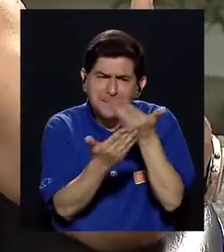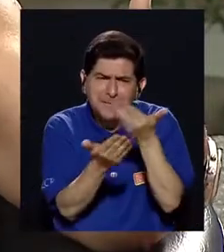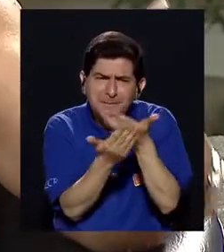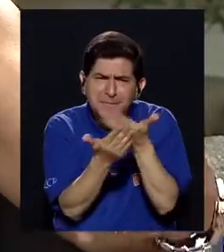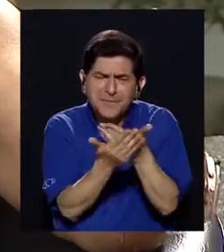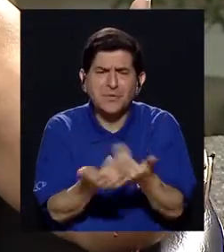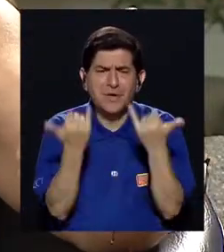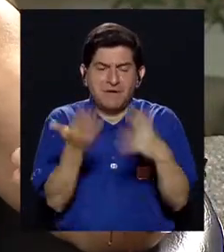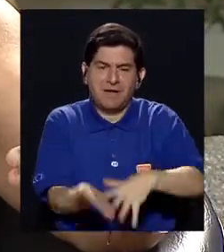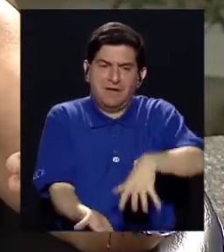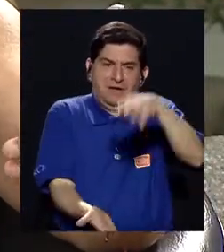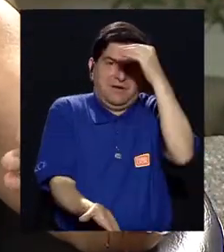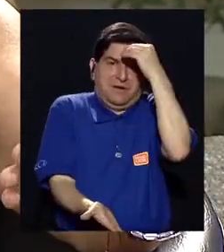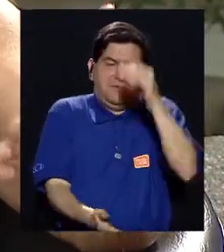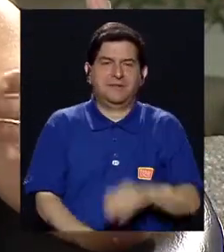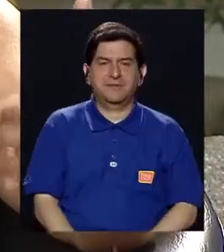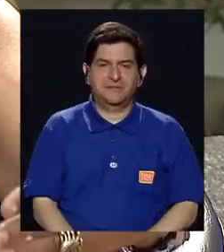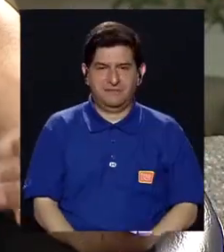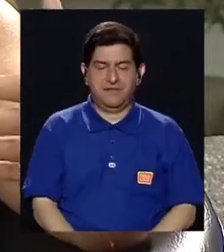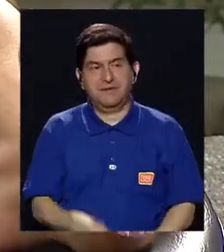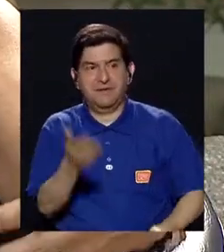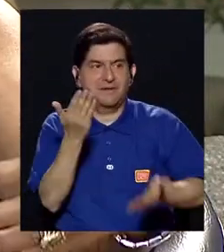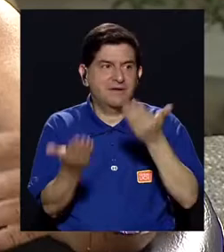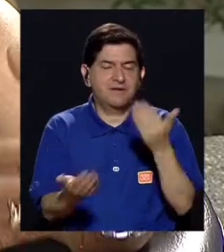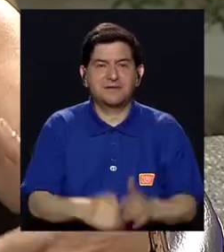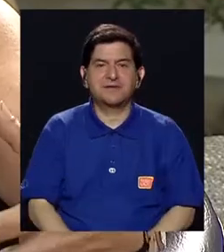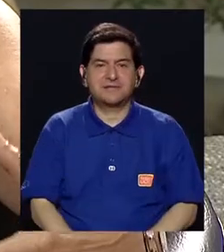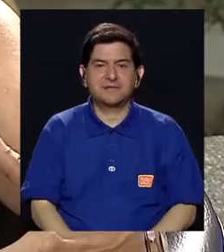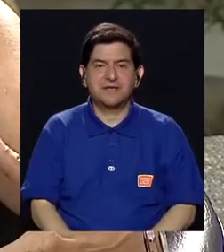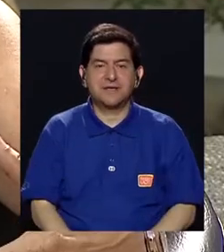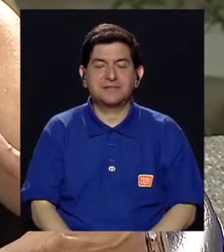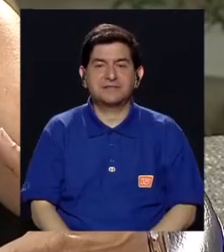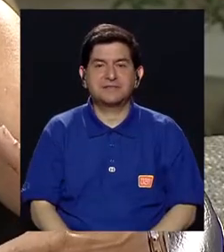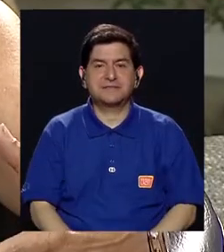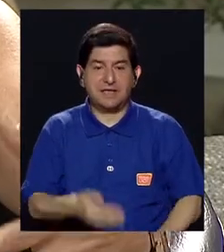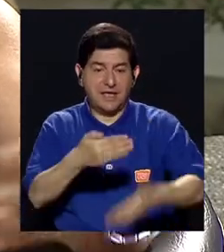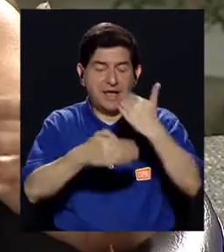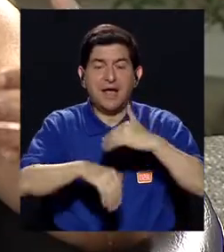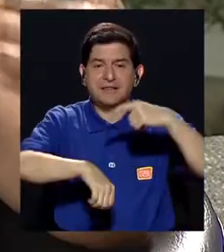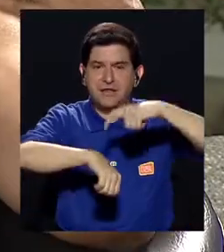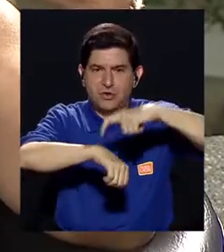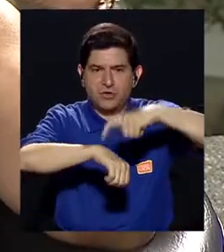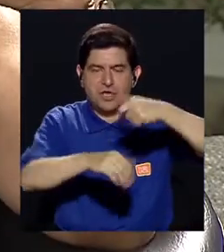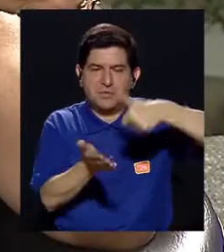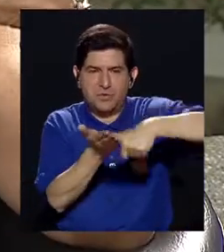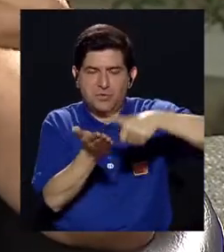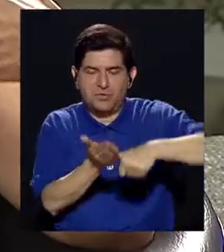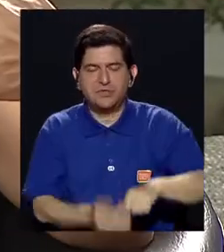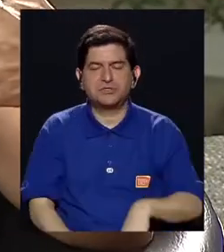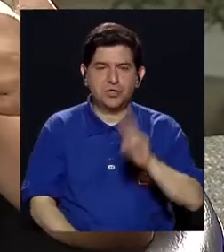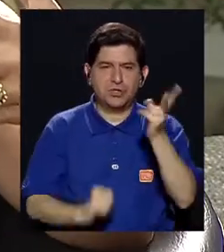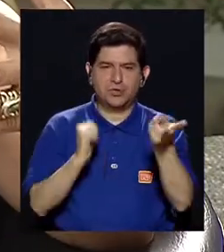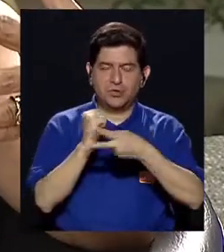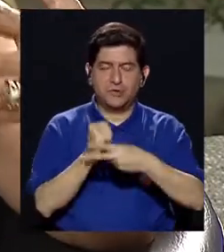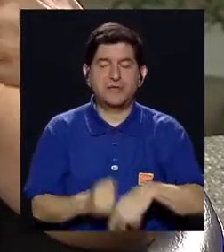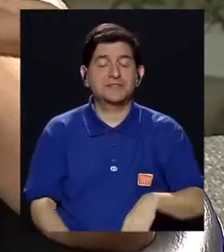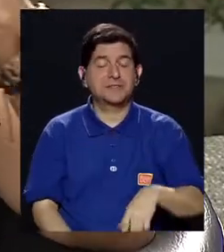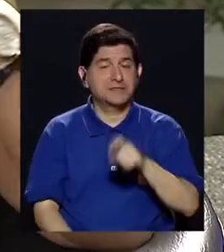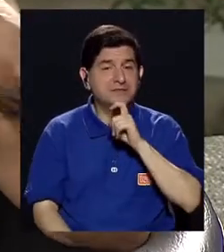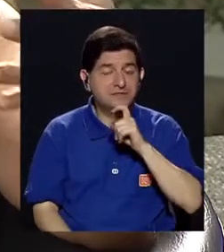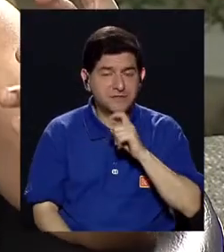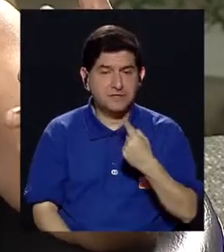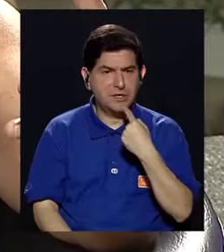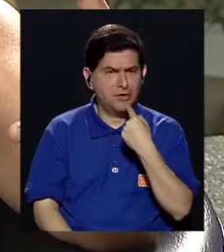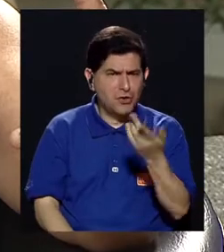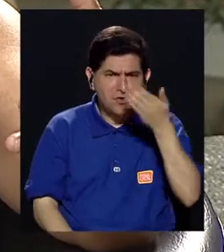hemos aprendido, yo creo que en estas elecciones tan duras que tuvimos, en estas dos rondas, de que no todo lo que dice el Facebook,